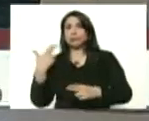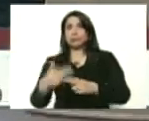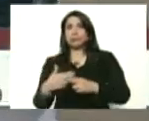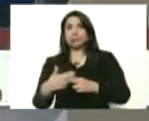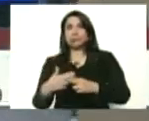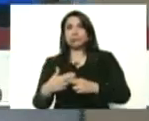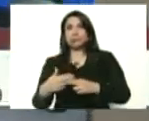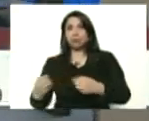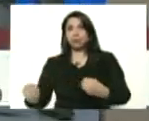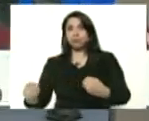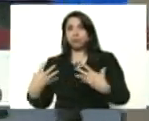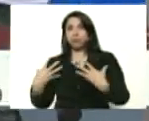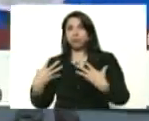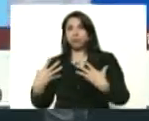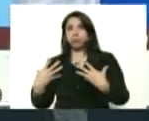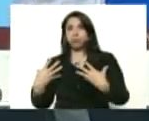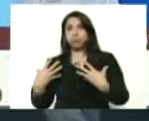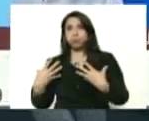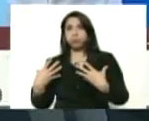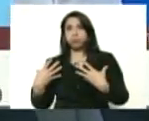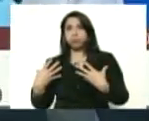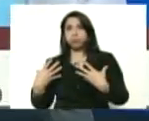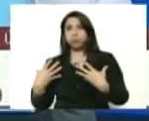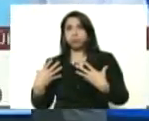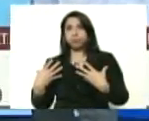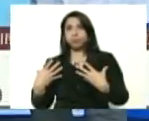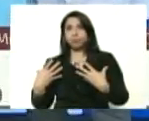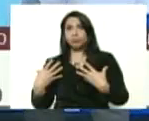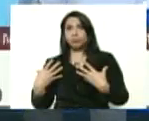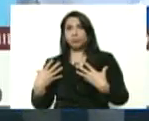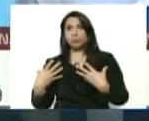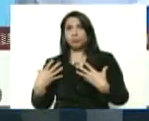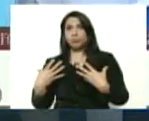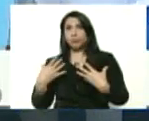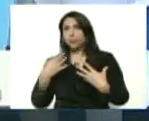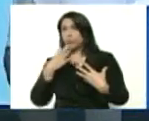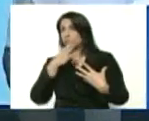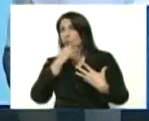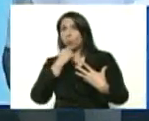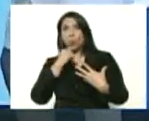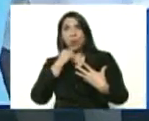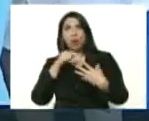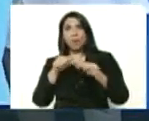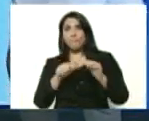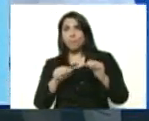contraer infección por COVID-19 no es este.